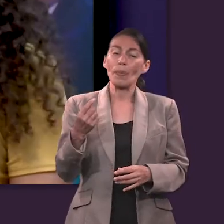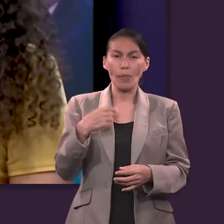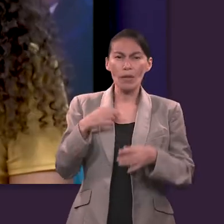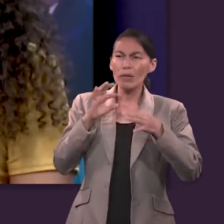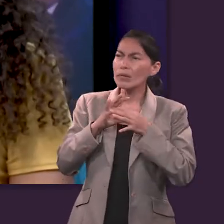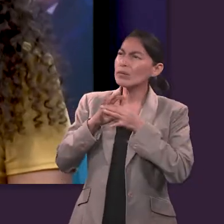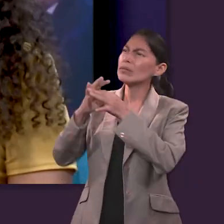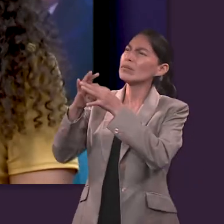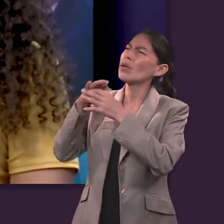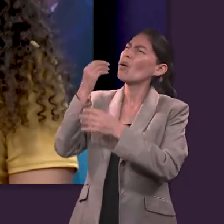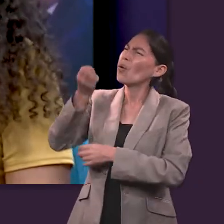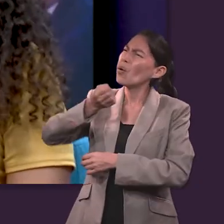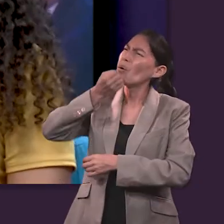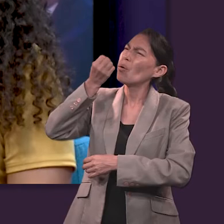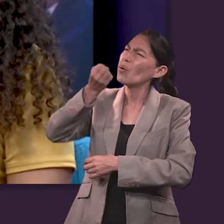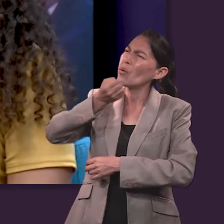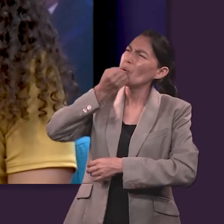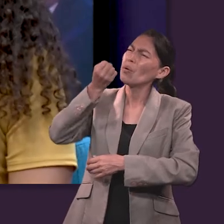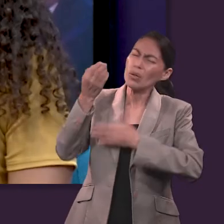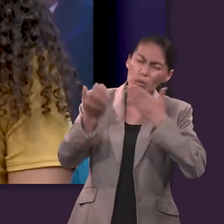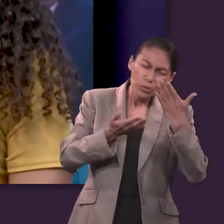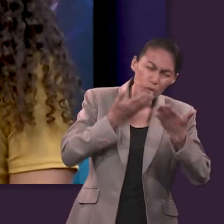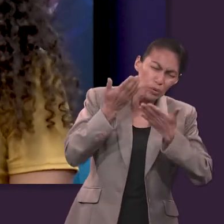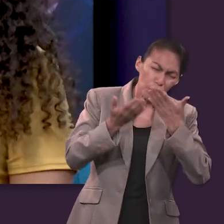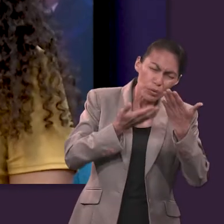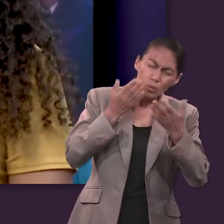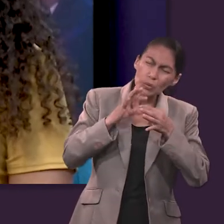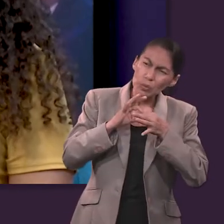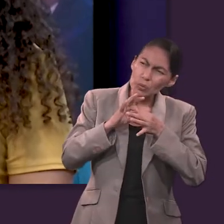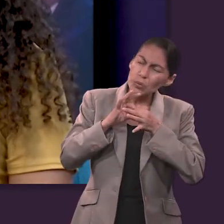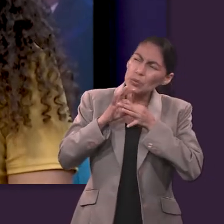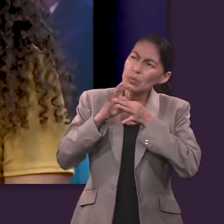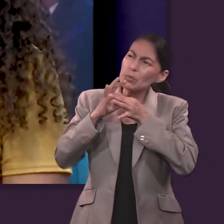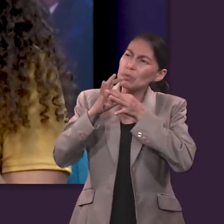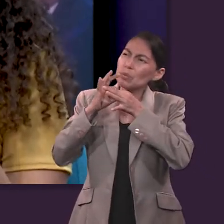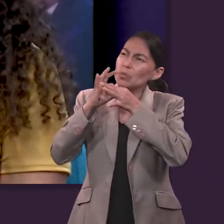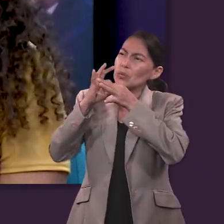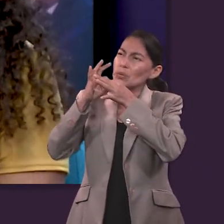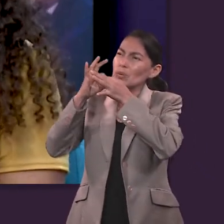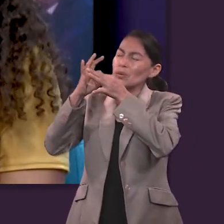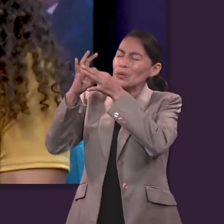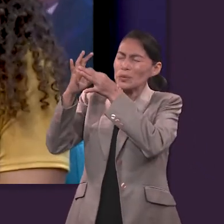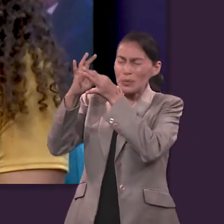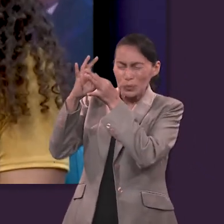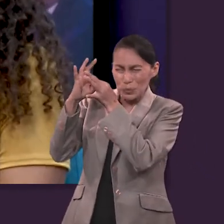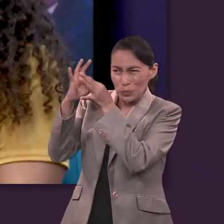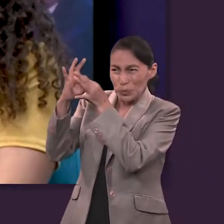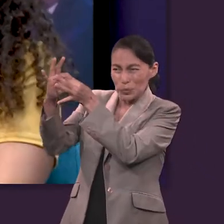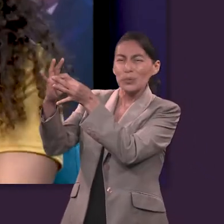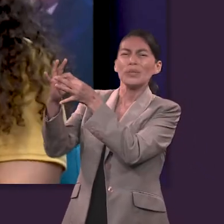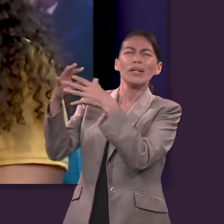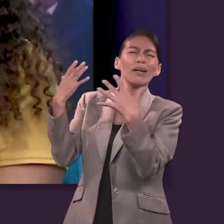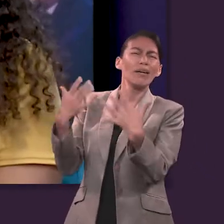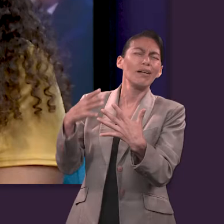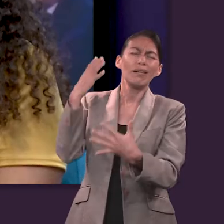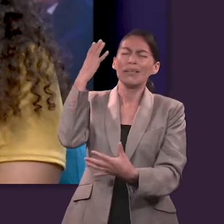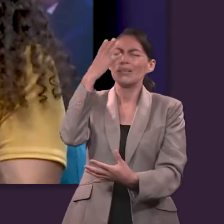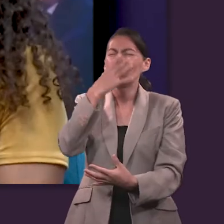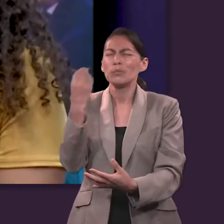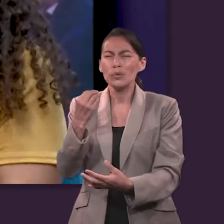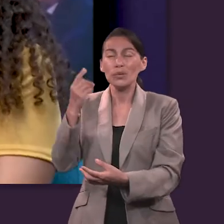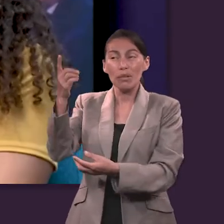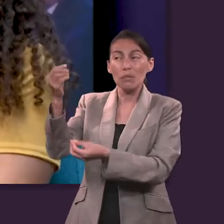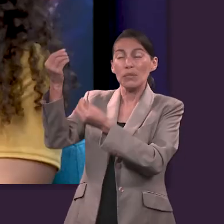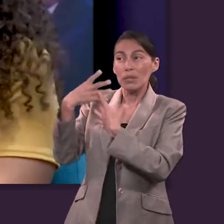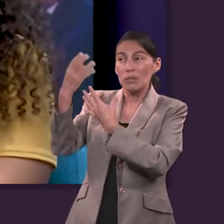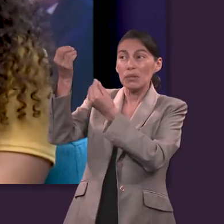como su criatura, como su hija, no puedo entonces comprender o abrazar incluso ese amor que me da a mí